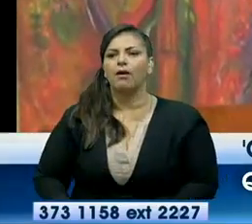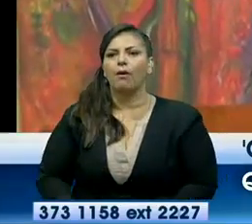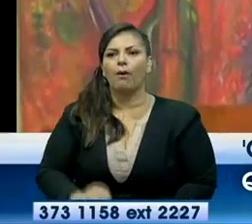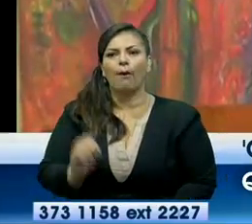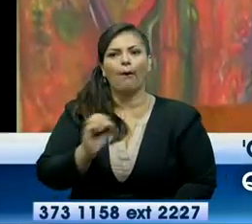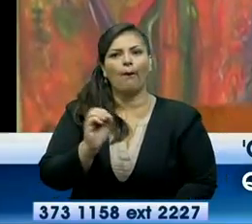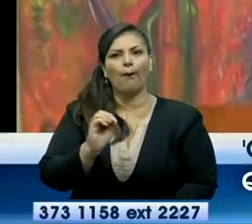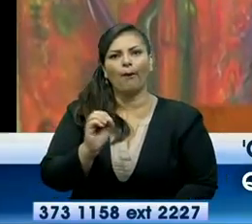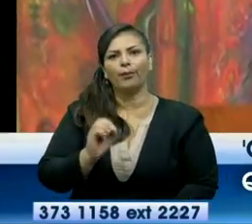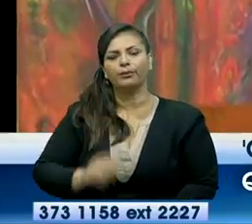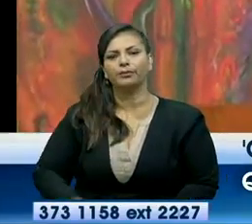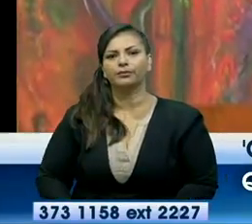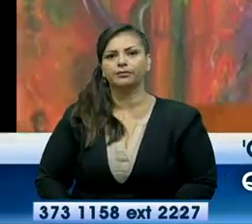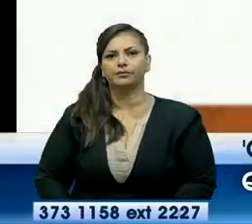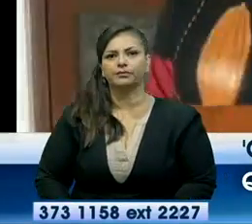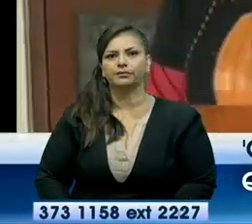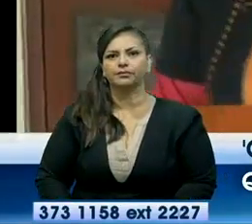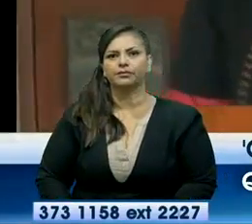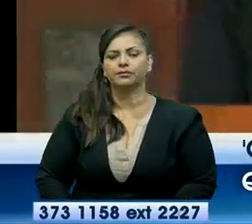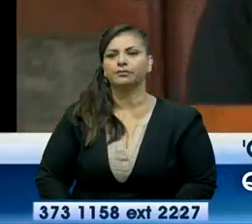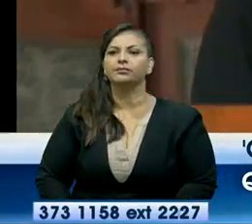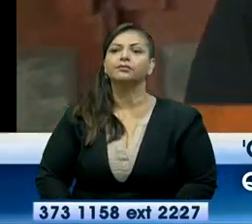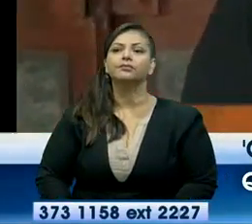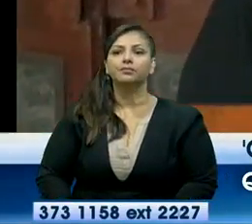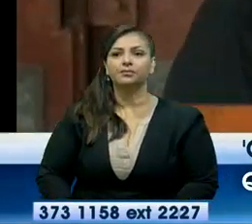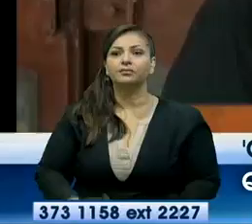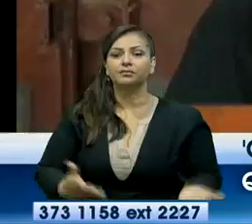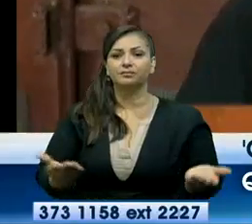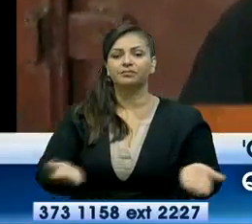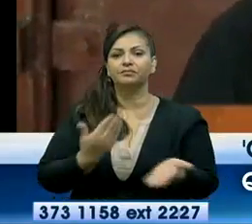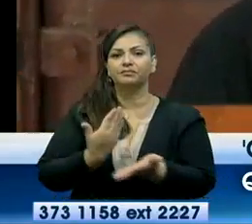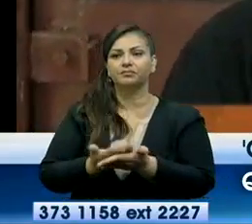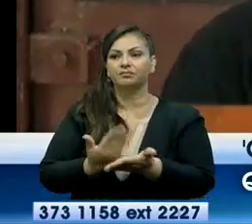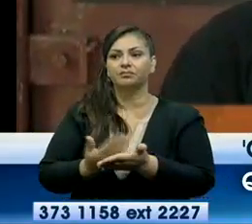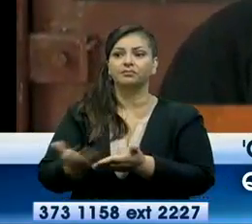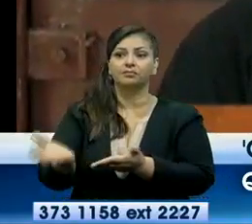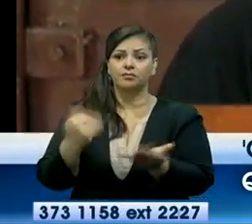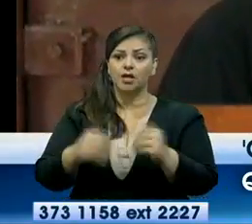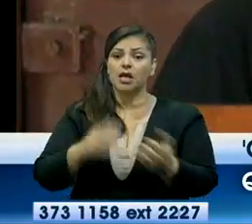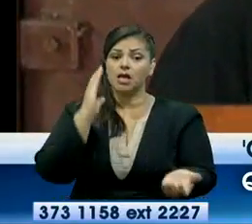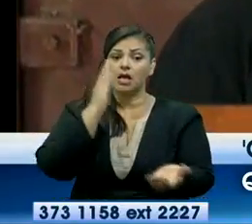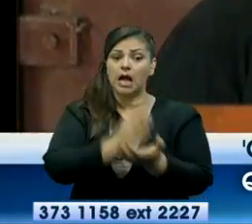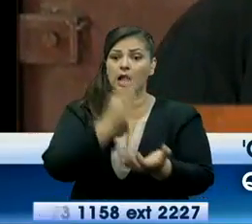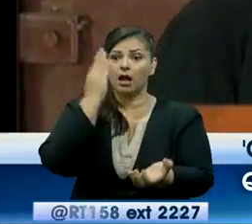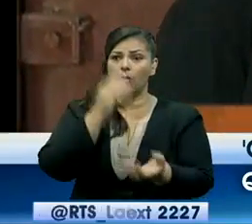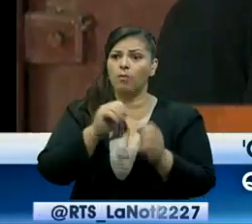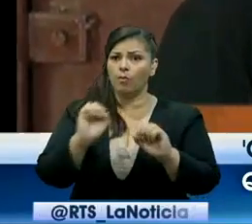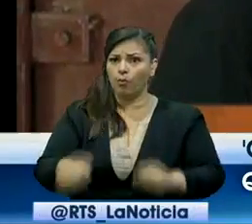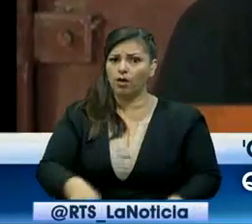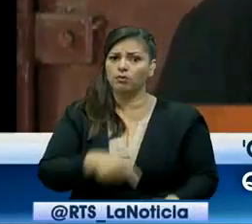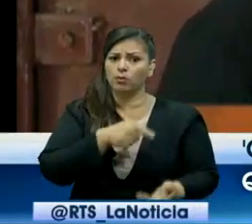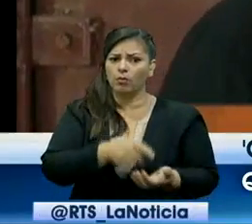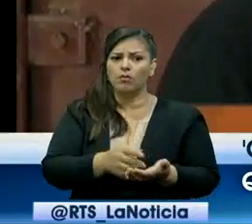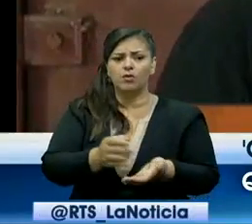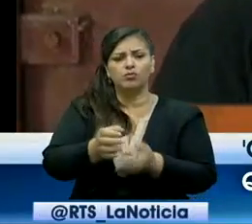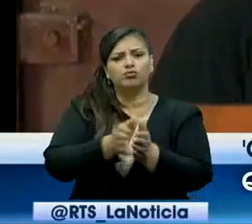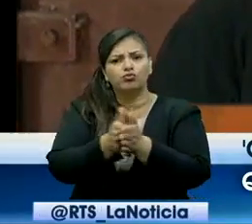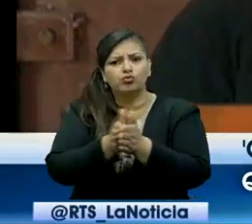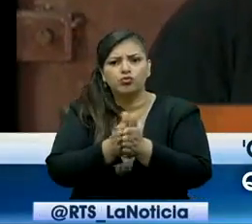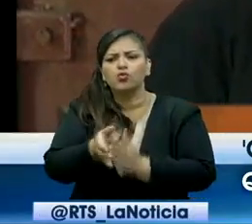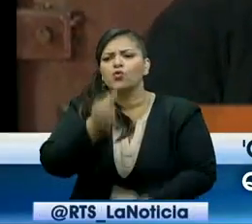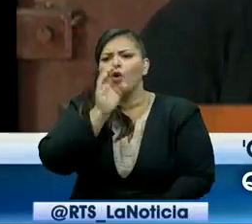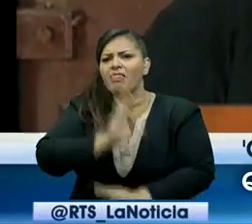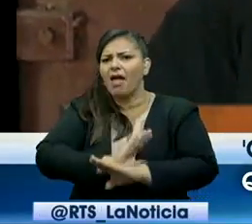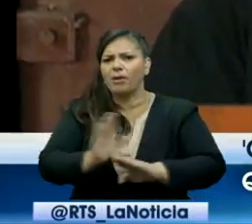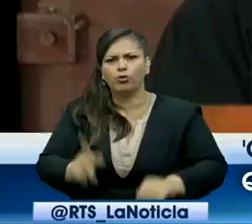de la propuesta artística en este tramo nosotros retomamos diversos diversa participación de artistas